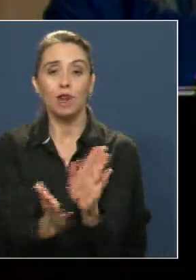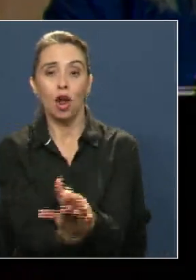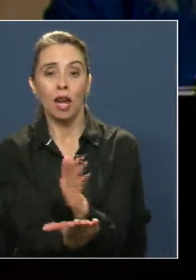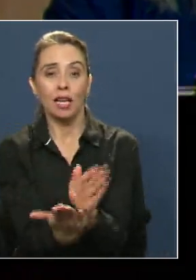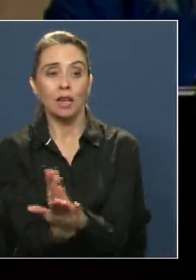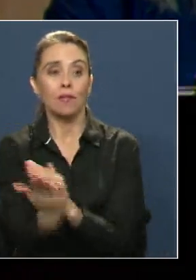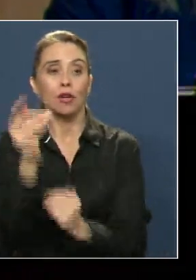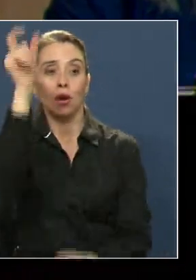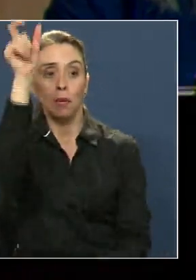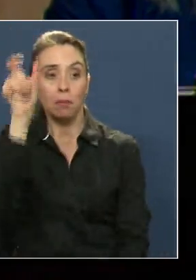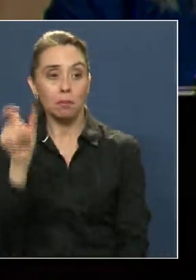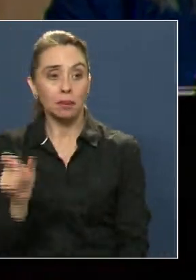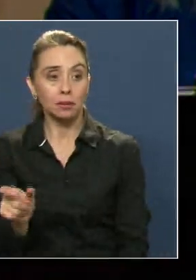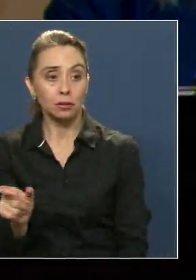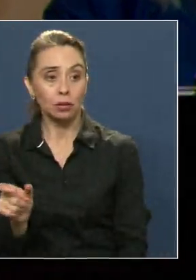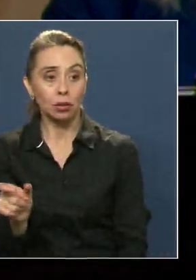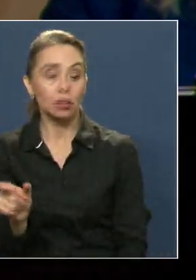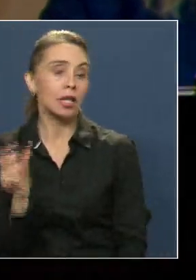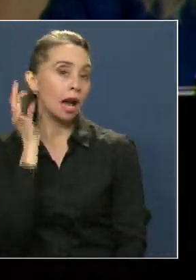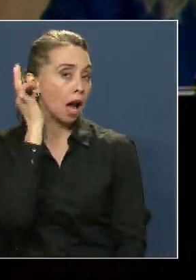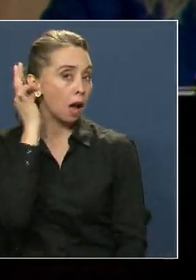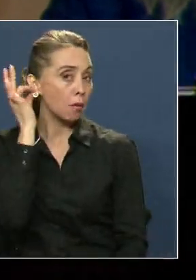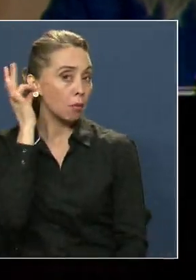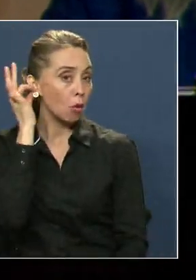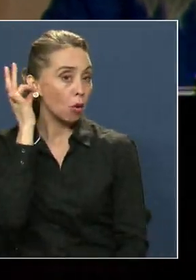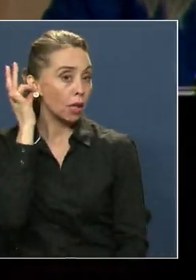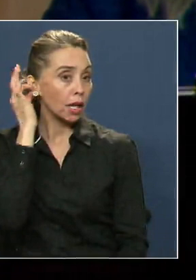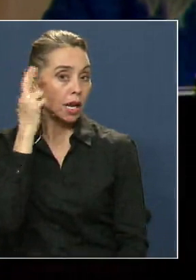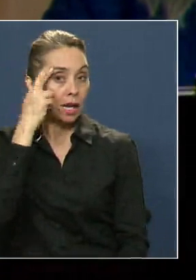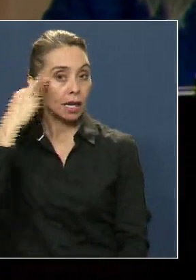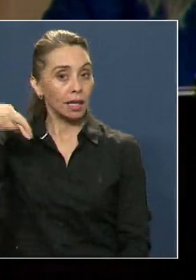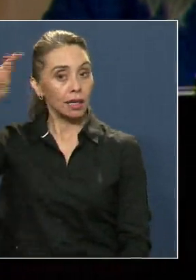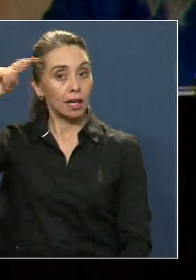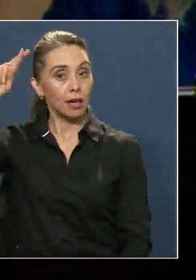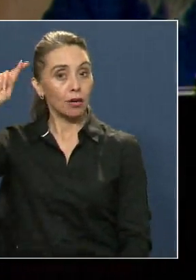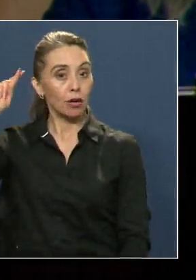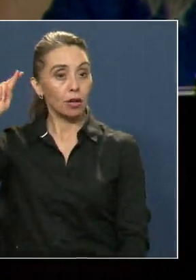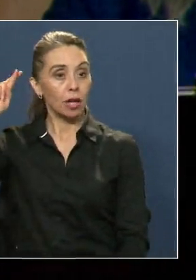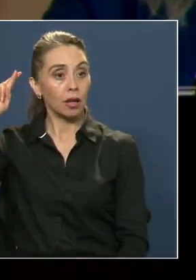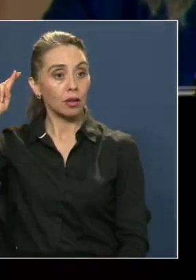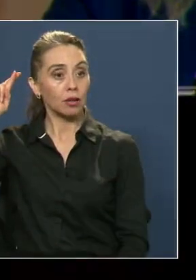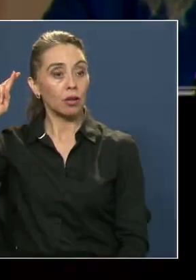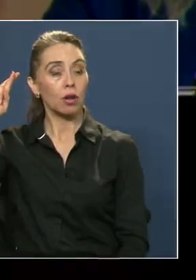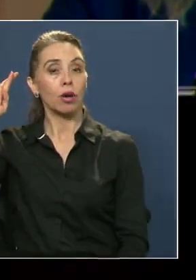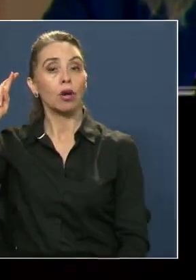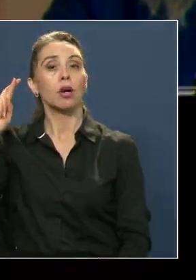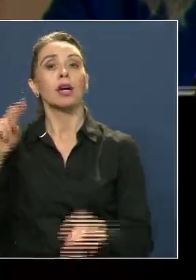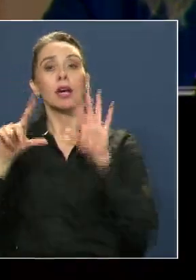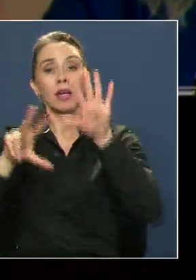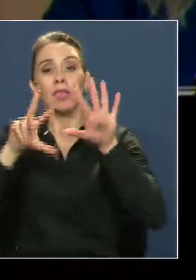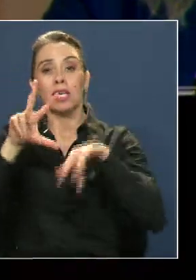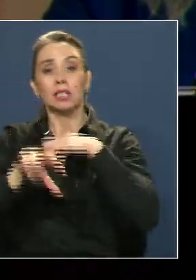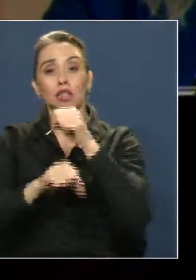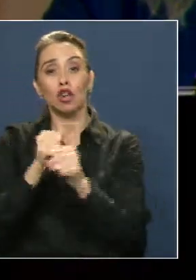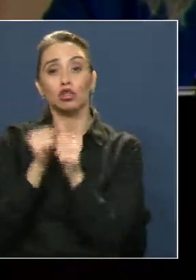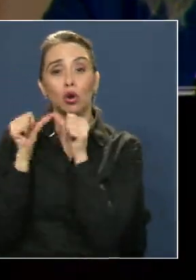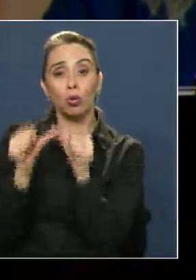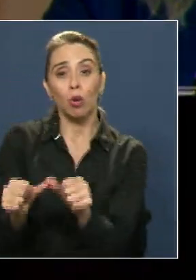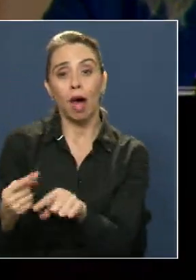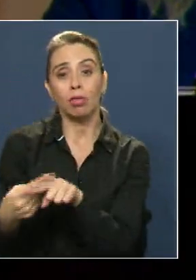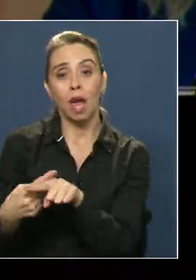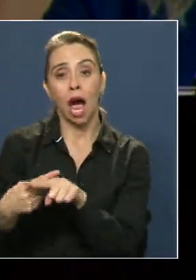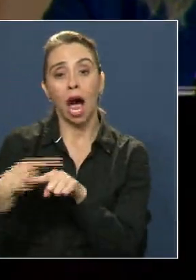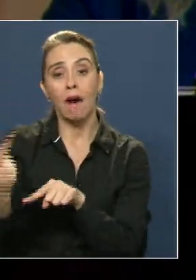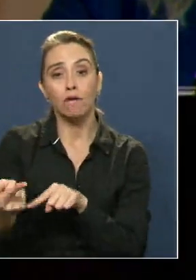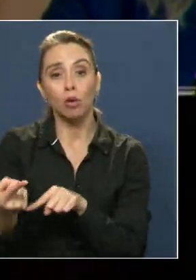por una persona, por una mujer, en el recuerdo, cuando fue abusada durante 18 años